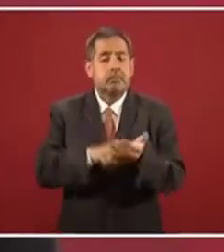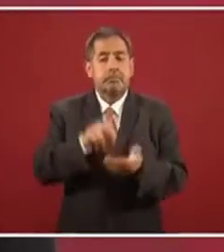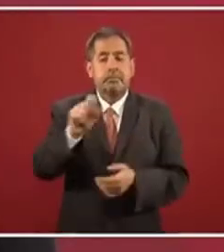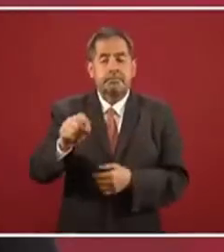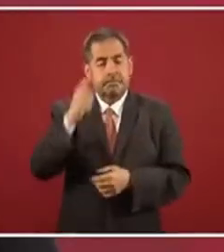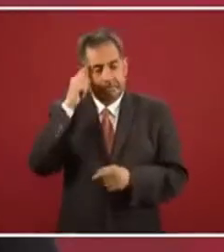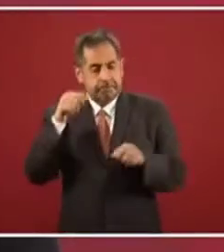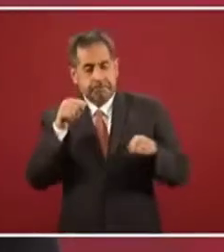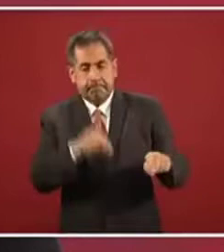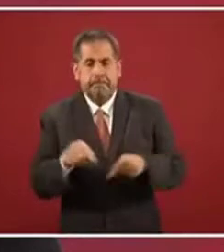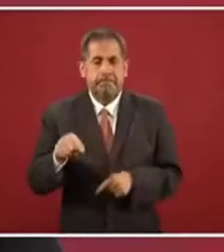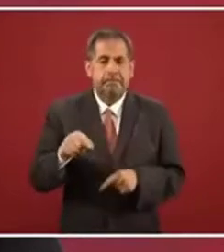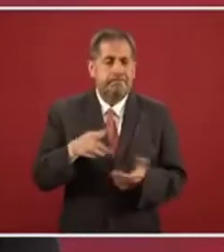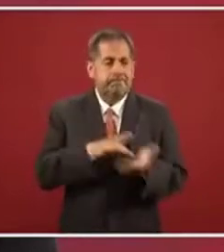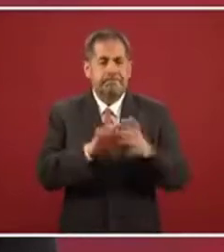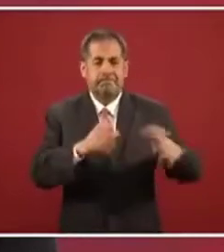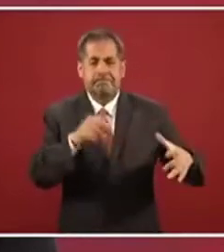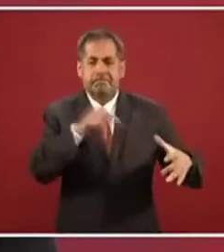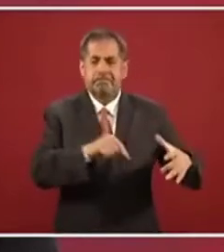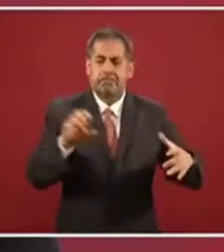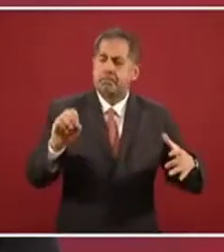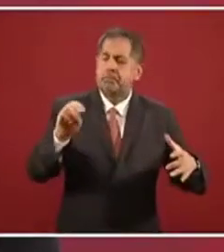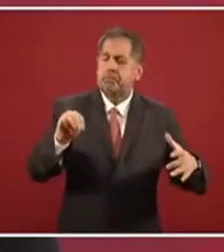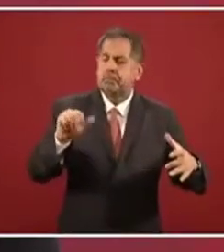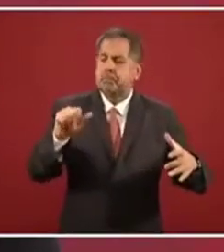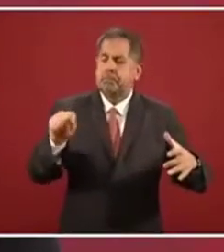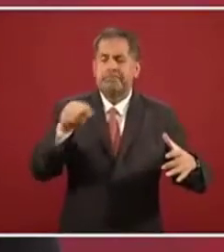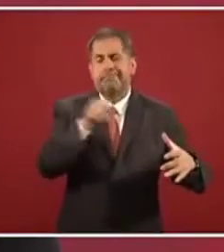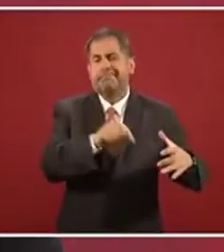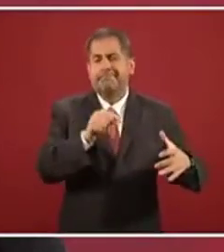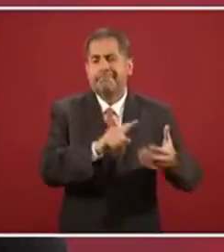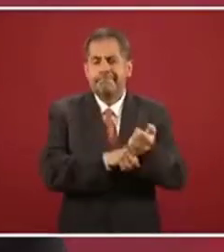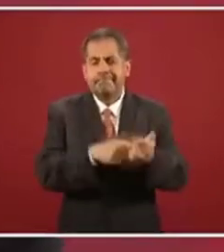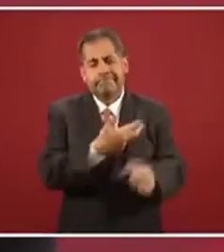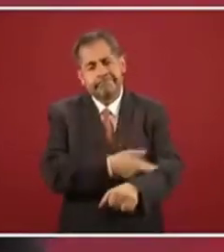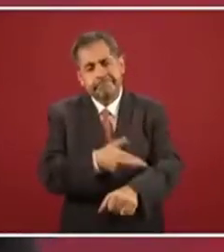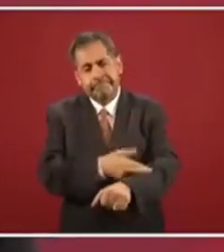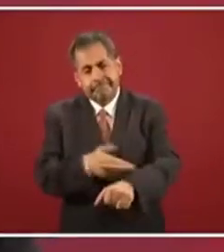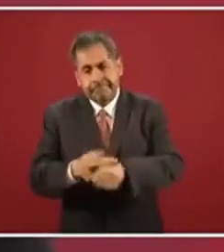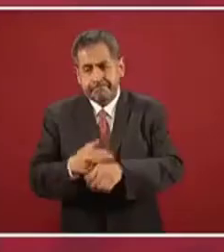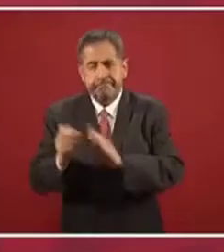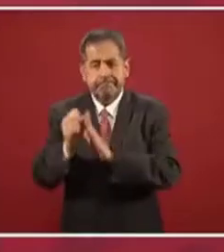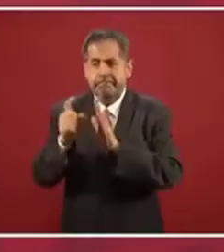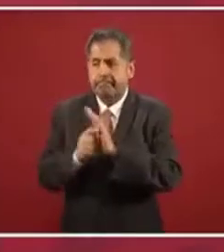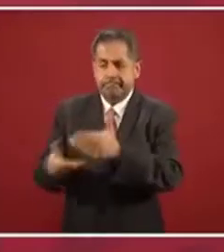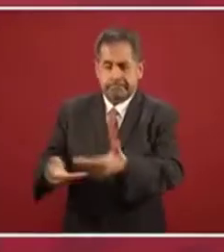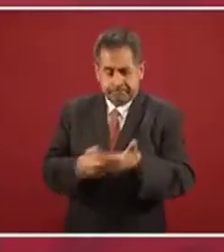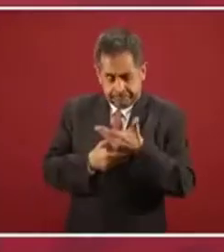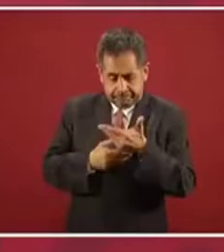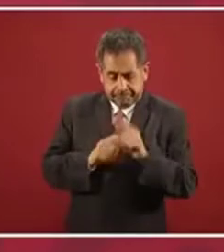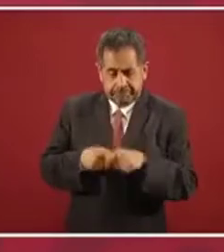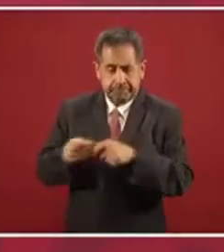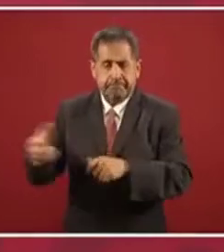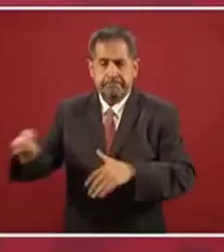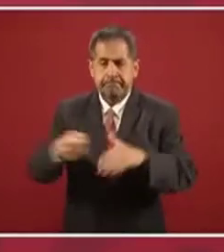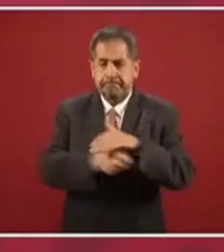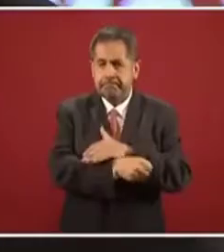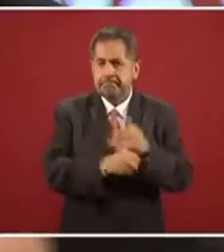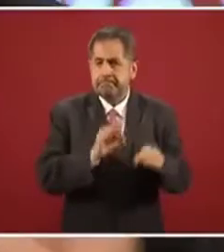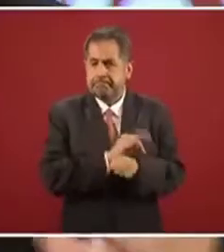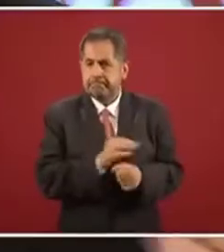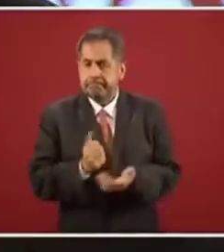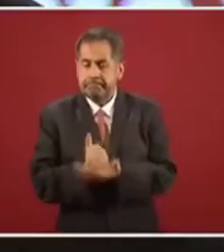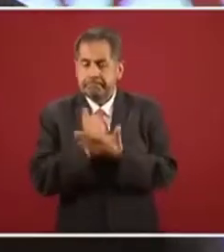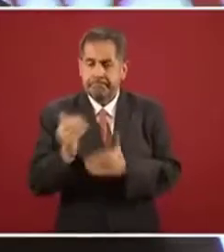COMAR, que es quien maneja los trámites, las solicitudes de refugio, por una razón, porque pasó